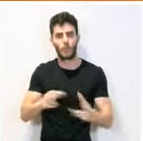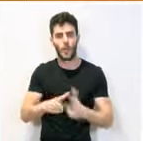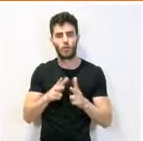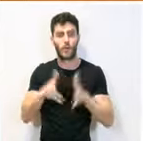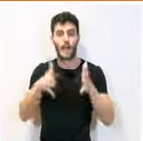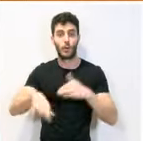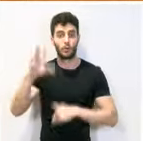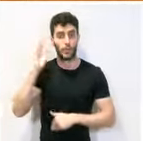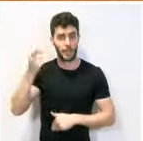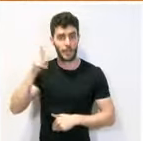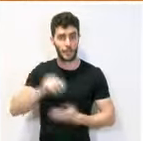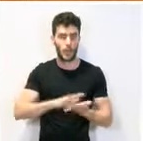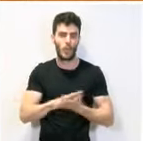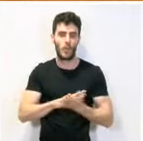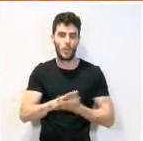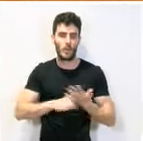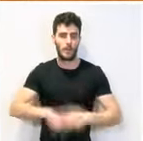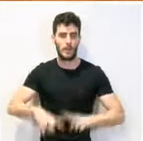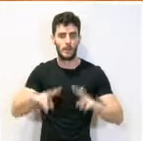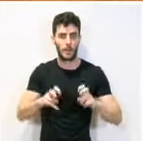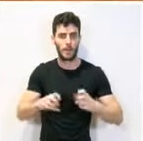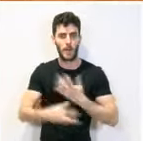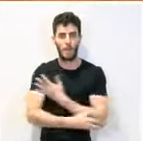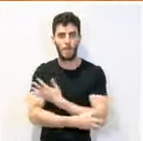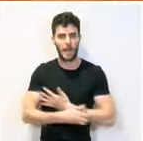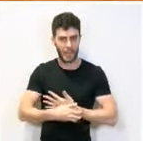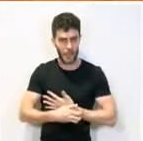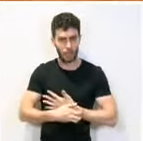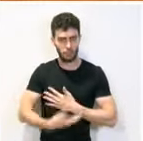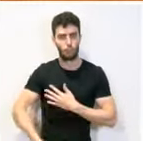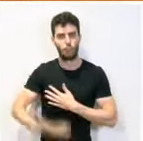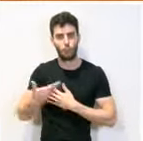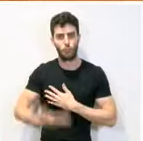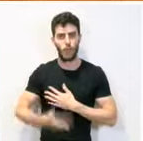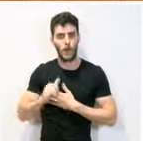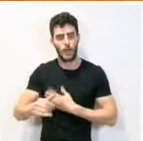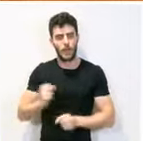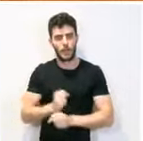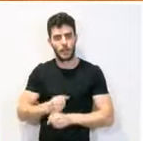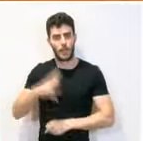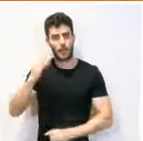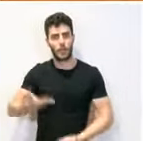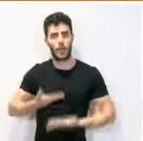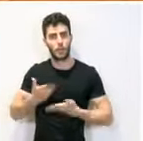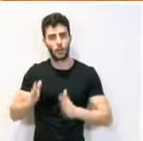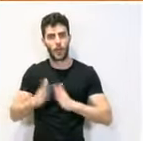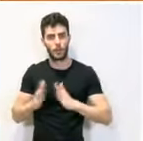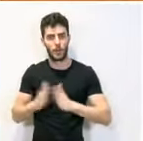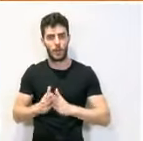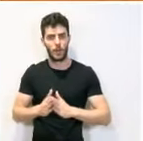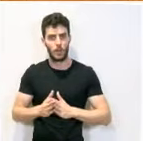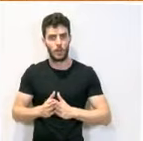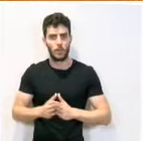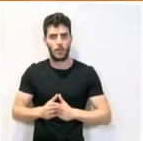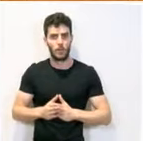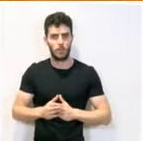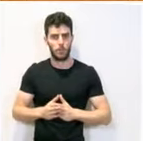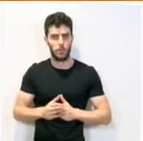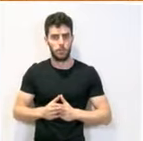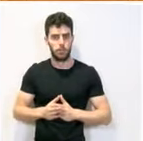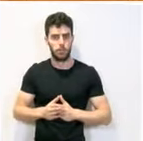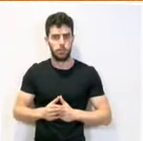Sociales, y hablábamos de la enorme precariedad que sufrían no solo las trabajadoras de ayuda a domicilio, que estaban en primera línea